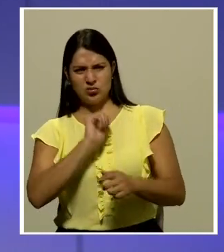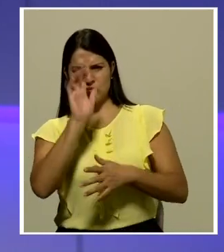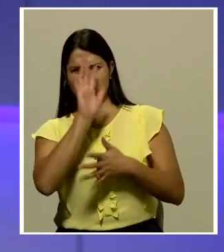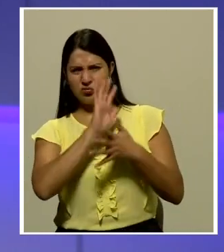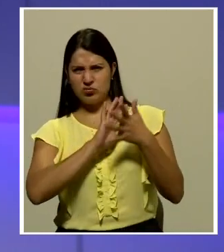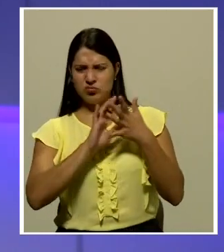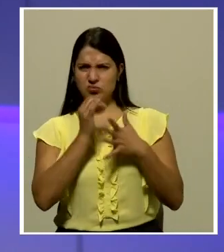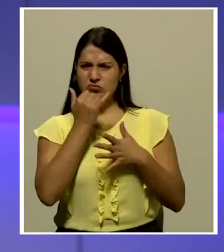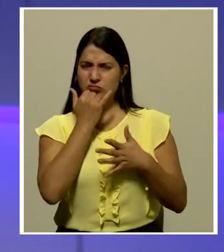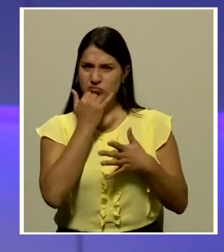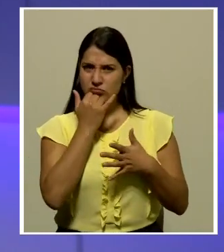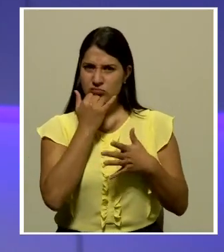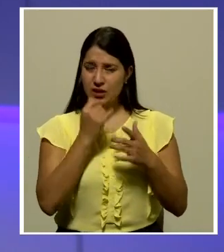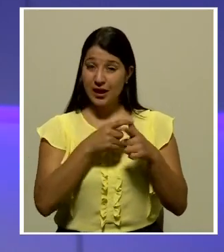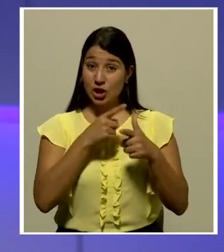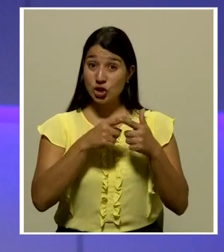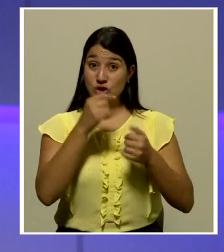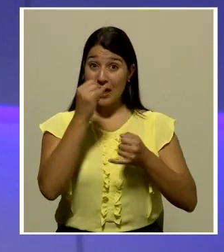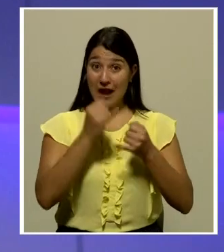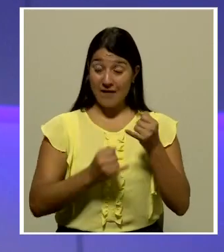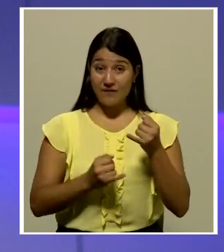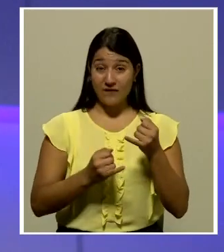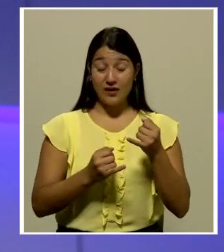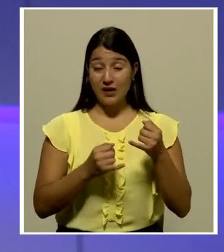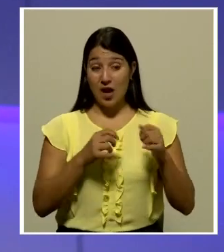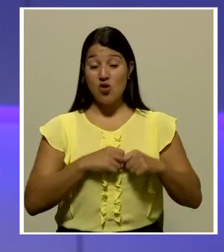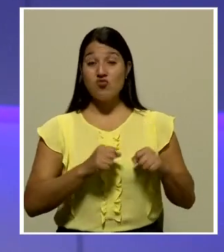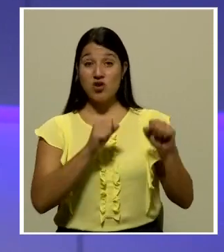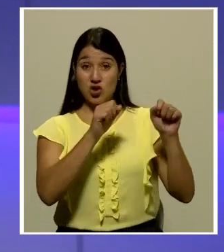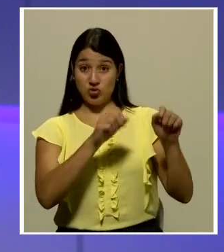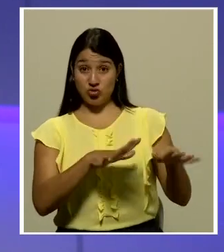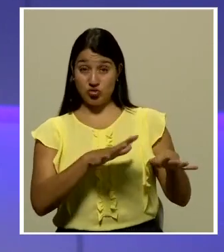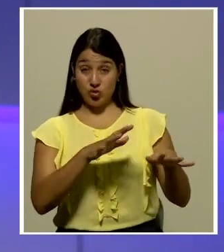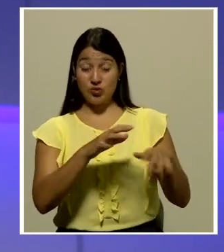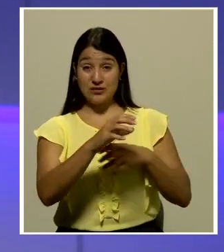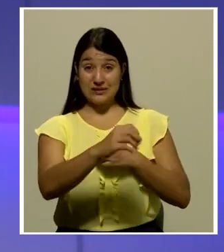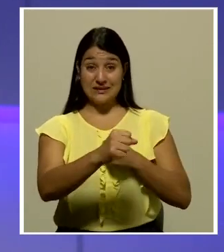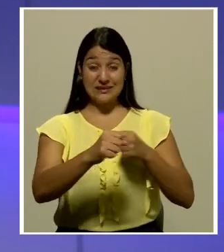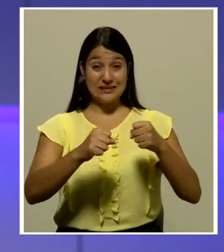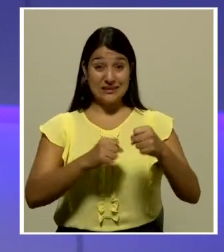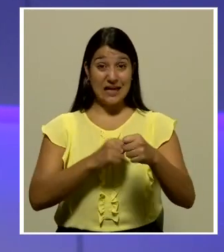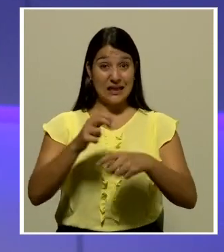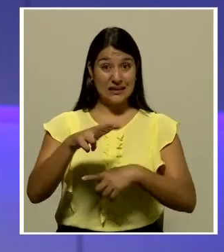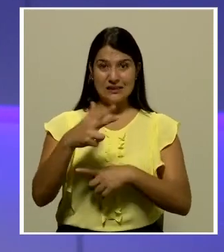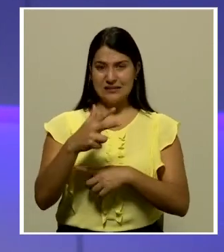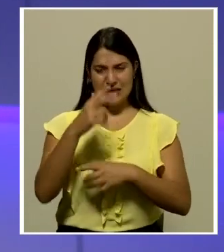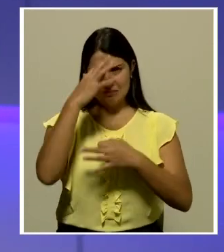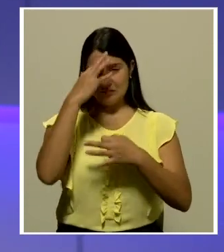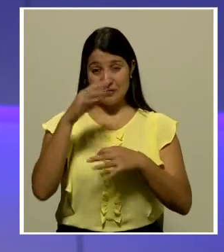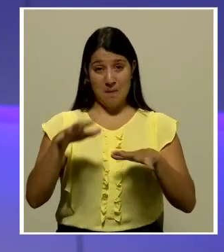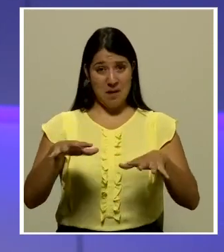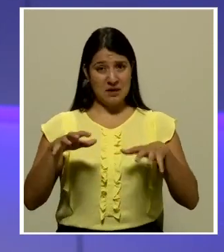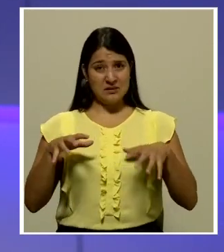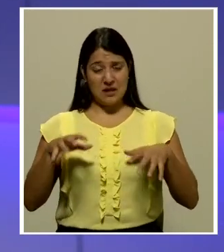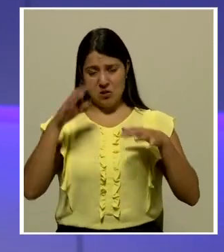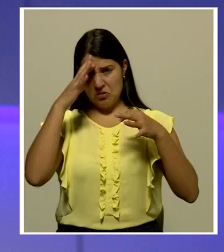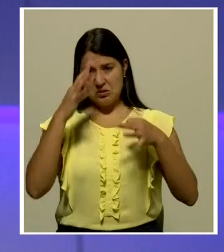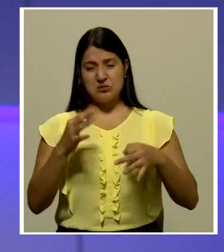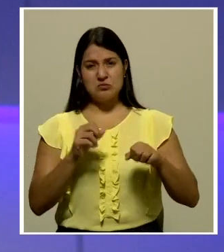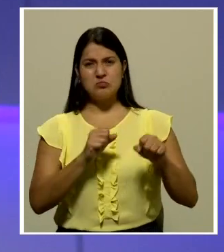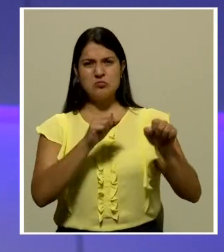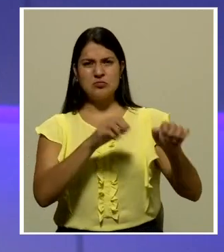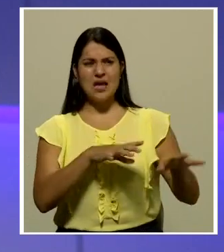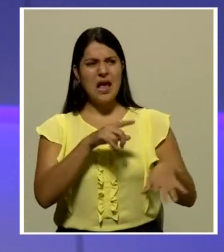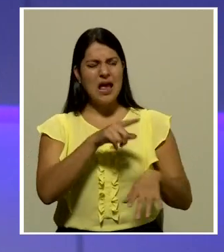episodio culminó con la renuncia a la presidencia de la Sala Tercera del magistrado Ramírez, quien lleva